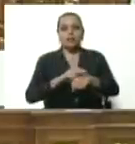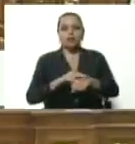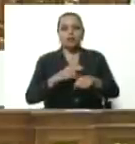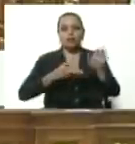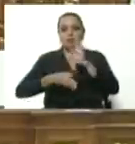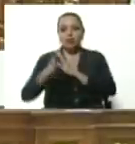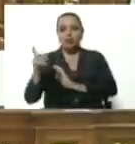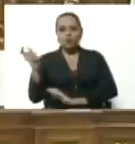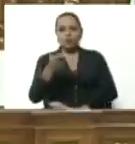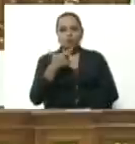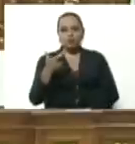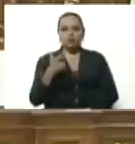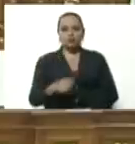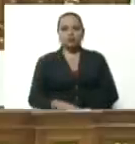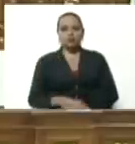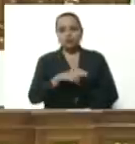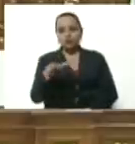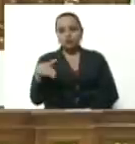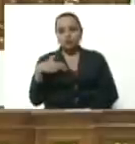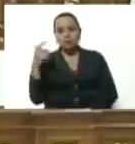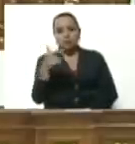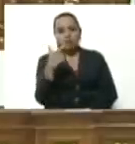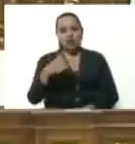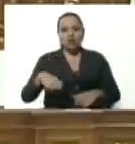buscarlo. Mire, aquí nosotros los vamos a buscar.